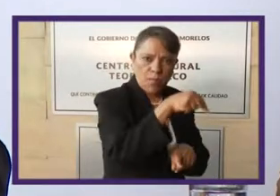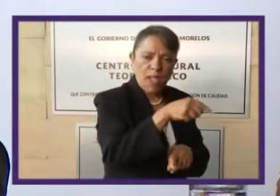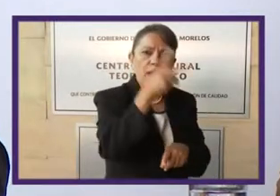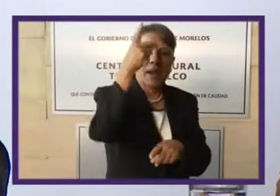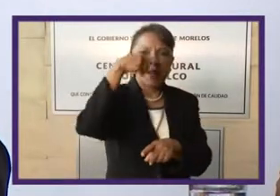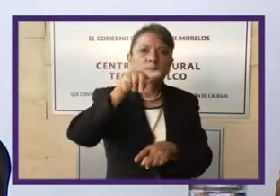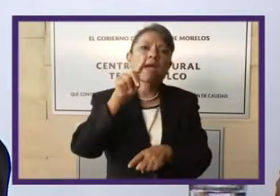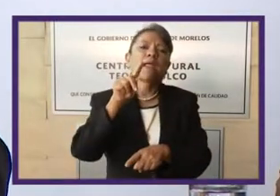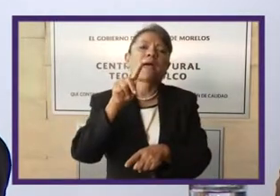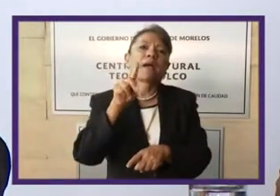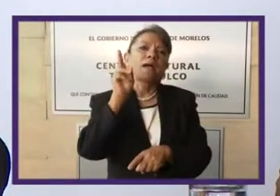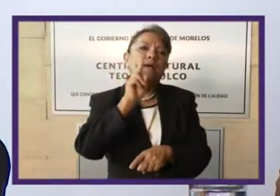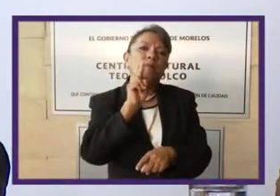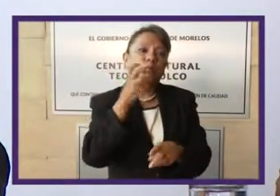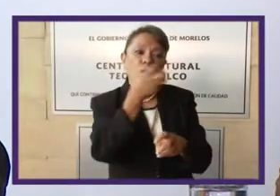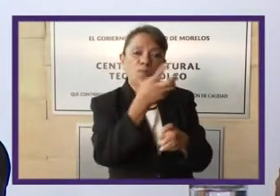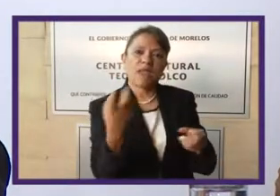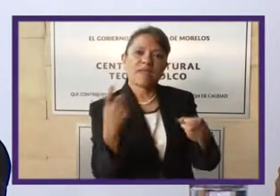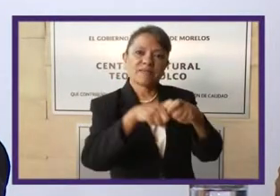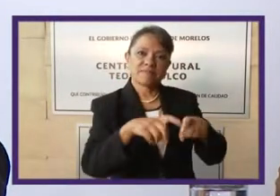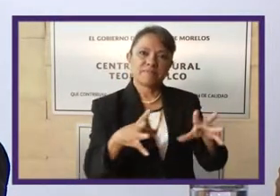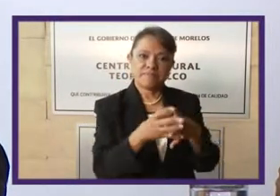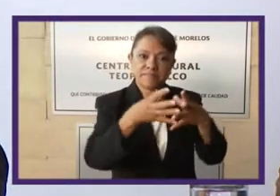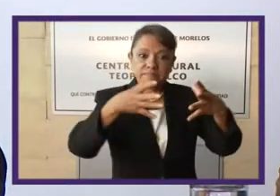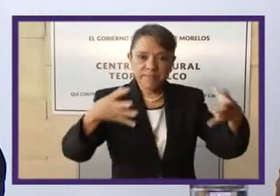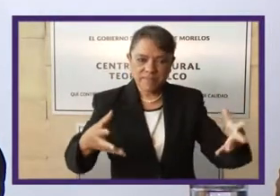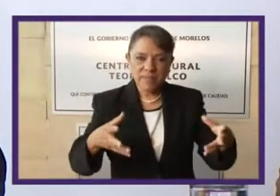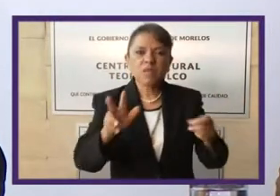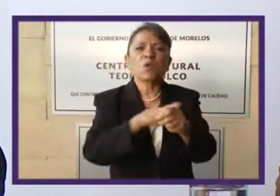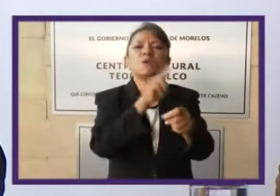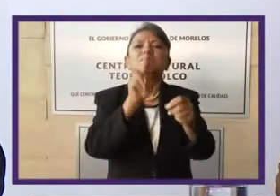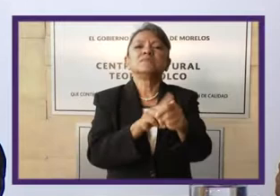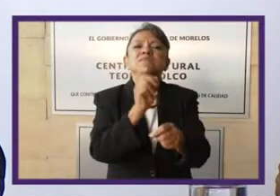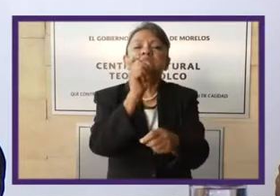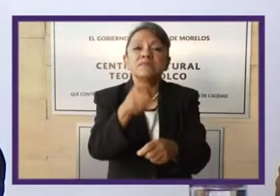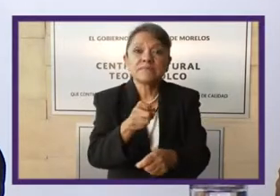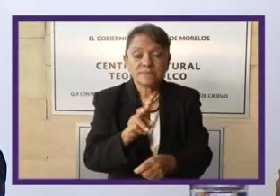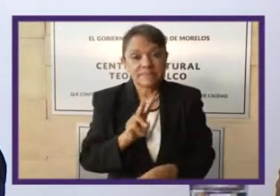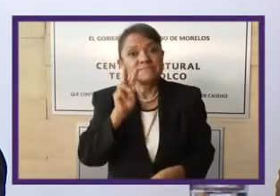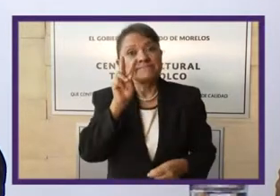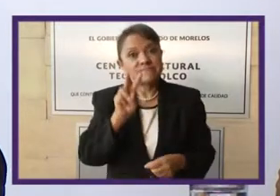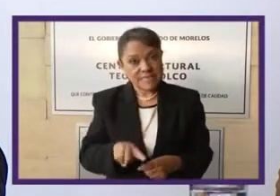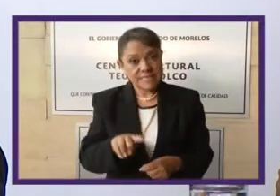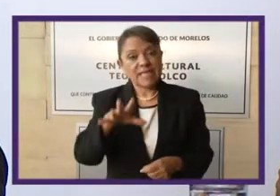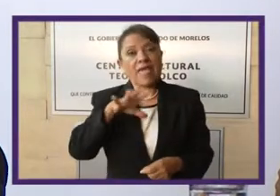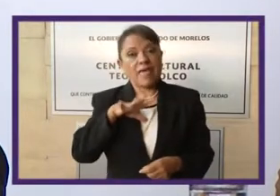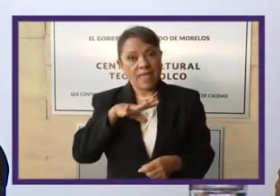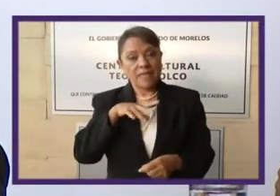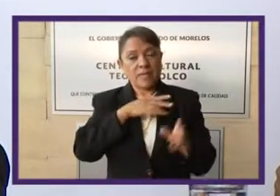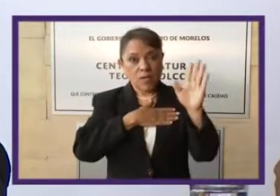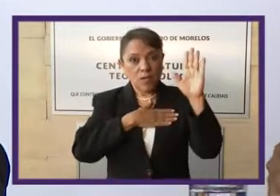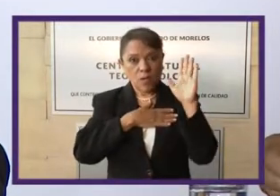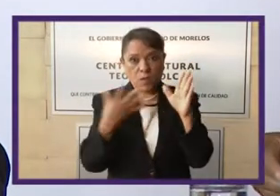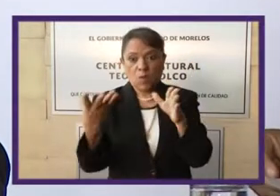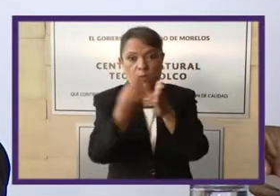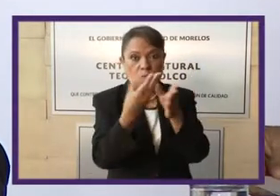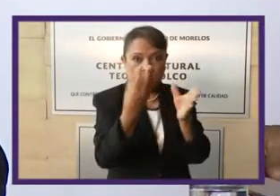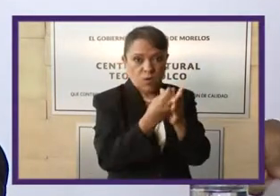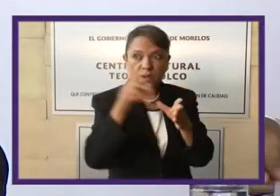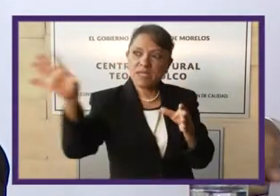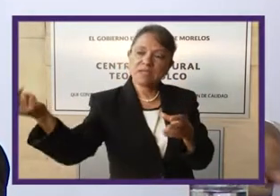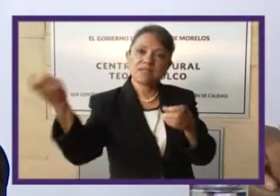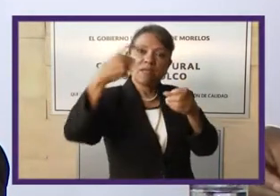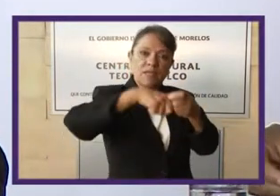conformación de este Frente Amplio bajo la lógica de que efectivamente haya un componente ciudadano.